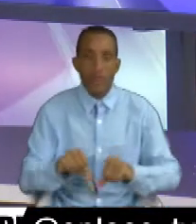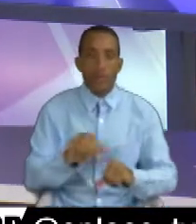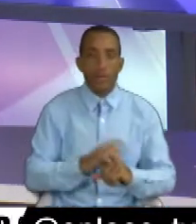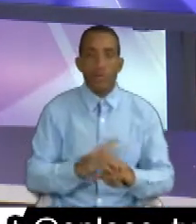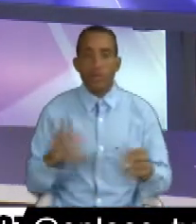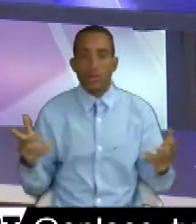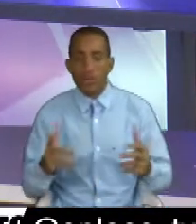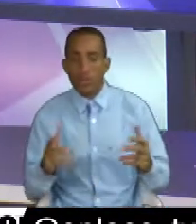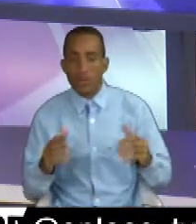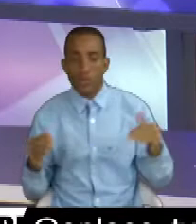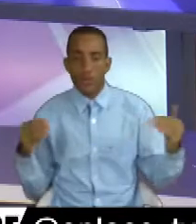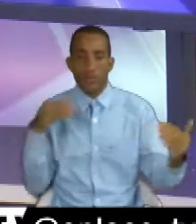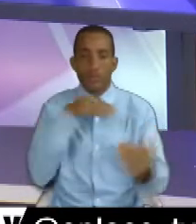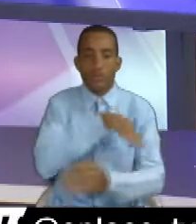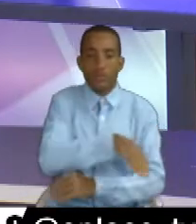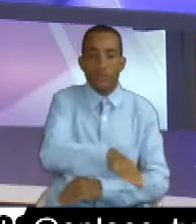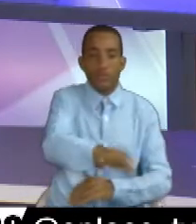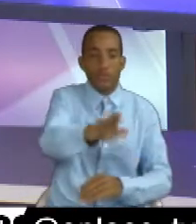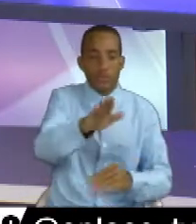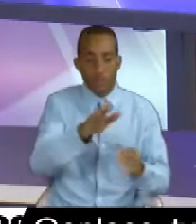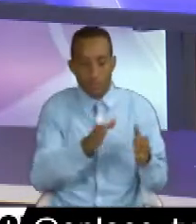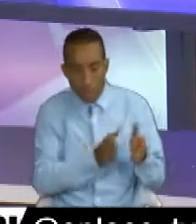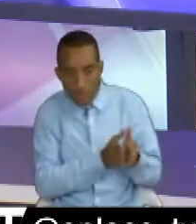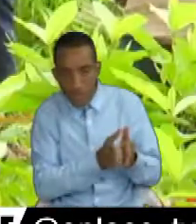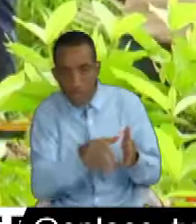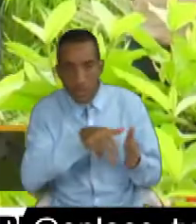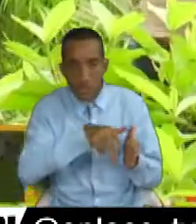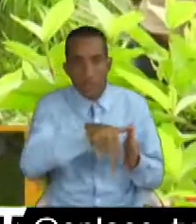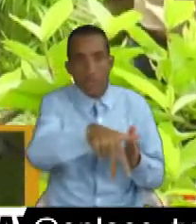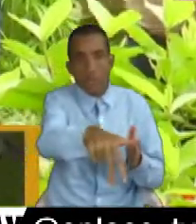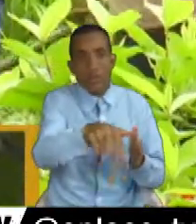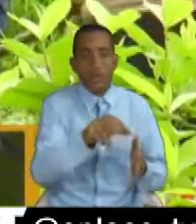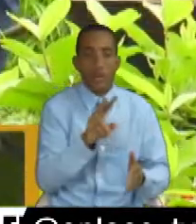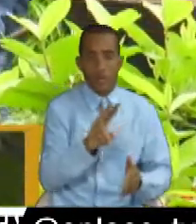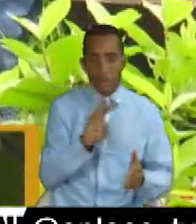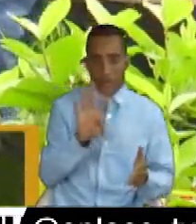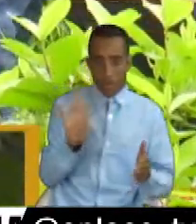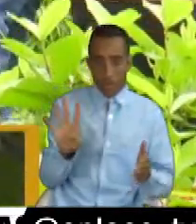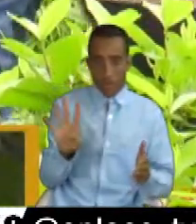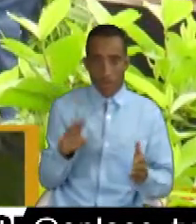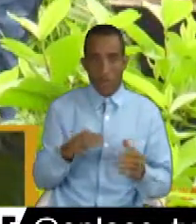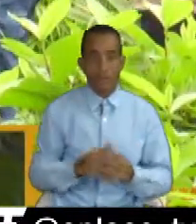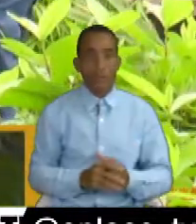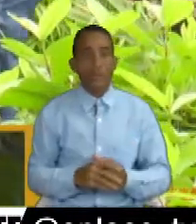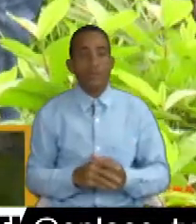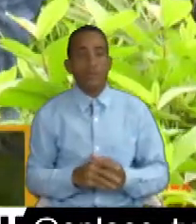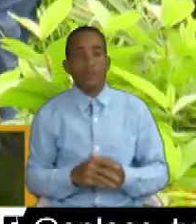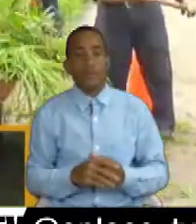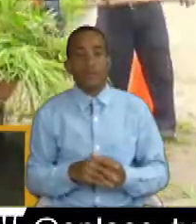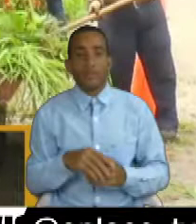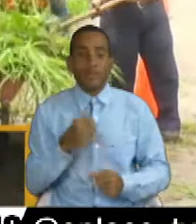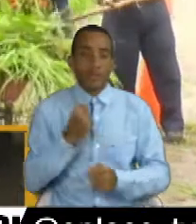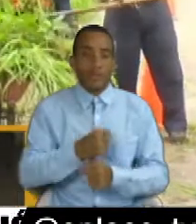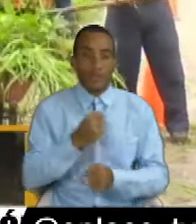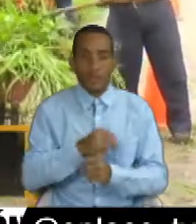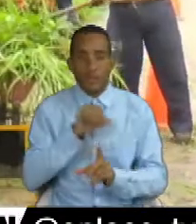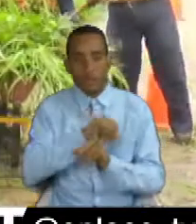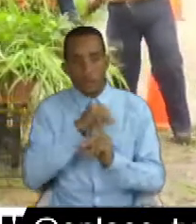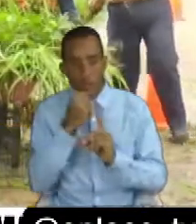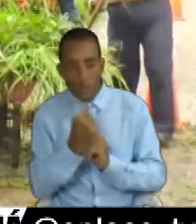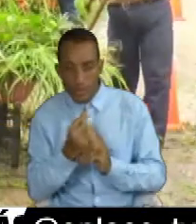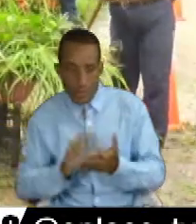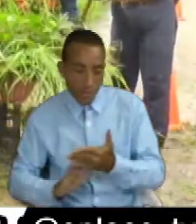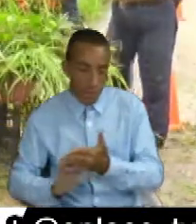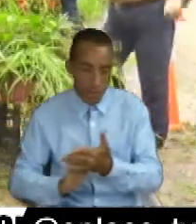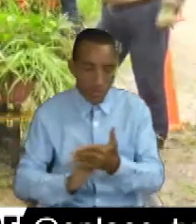carrera 24 del barrio del Recreo. Trabajadores al servicio del Plan de Empleo Social adelantan a esta hora obras de recuperación del